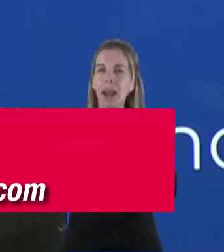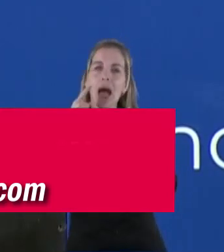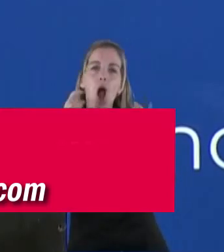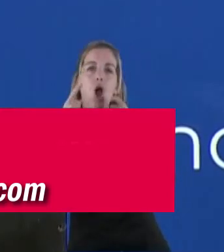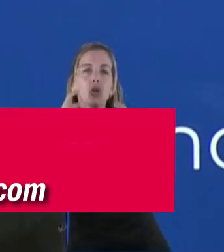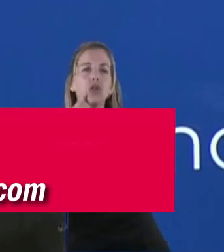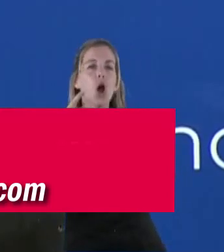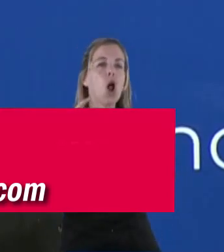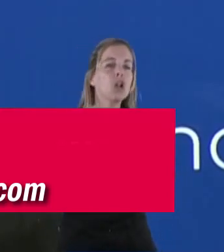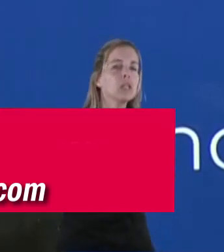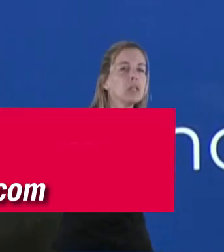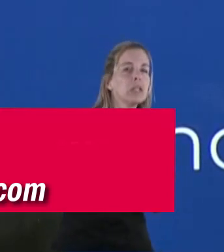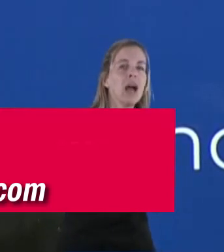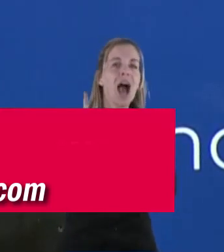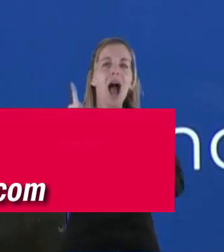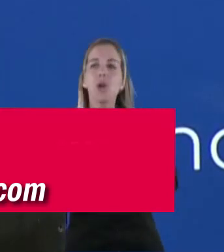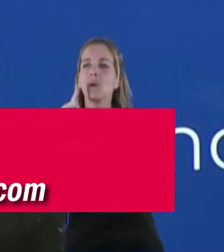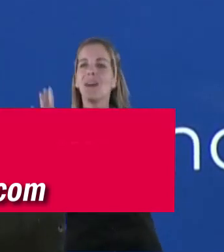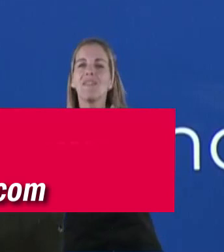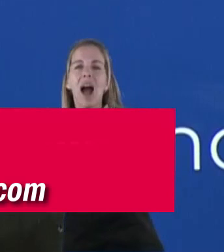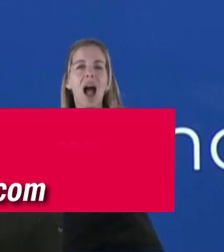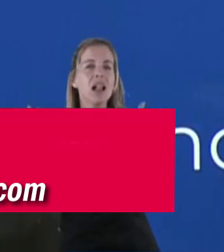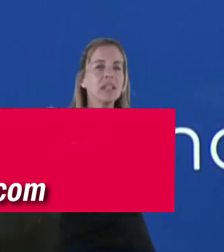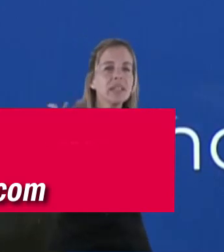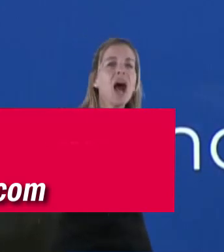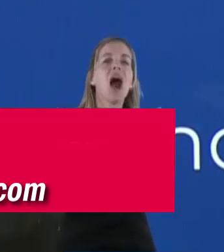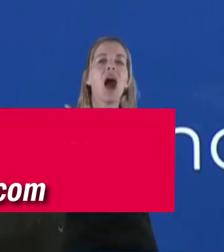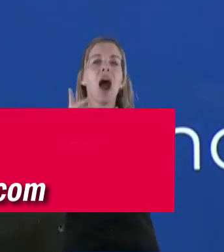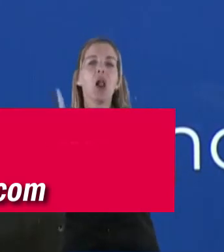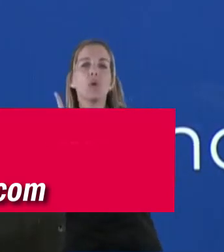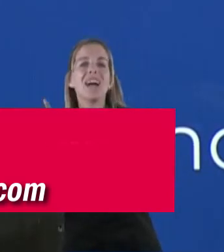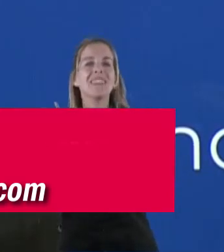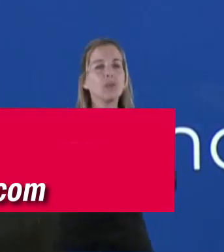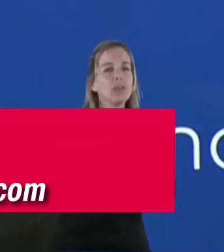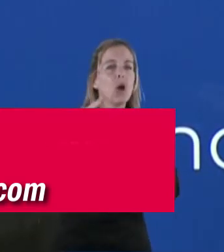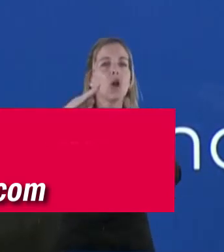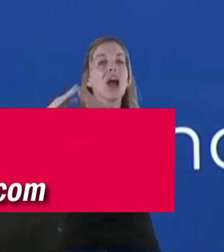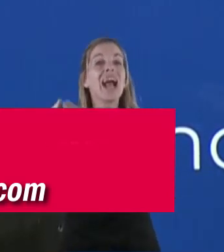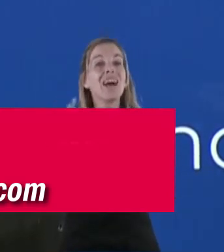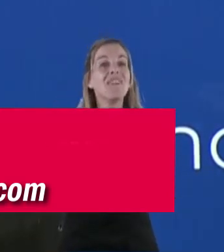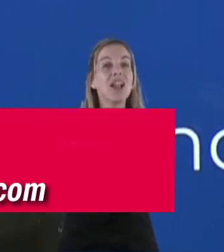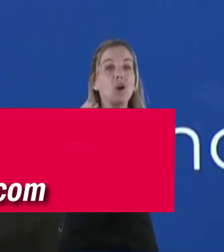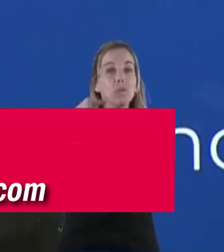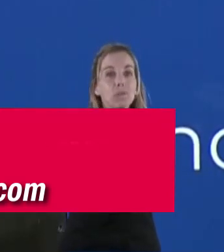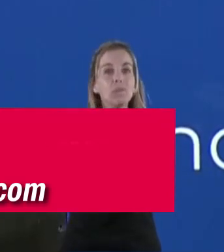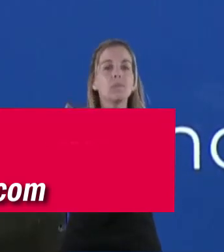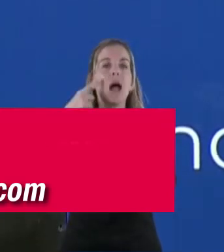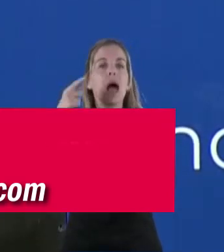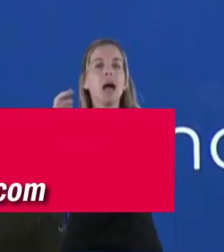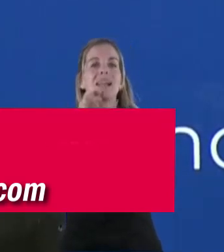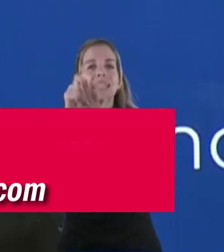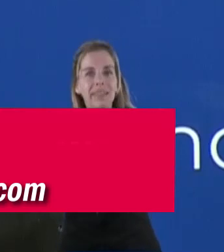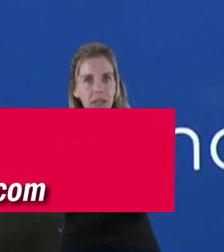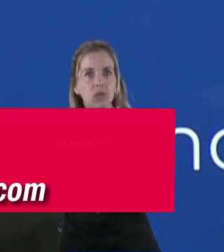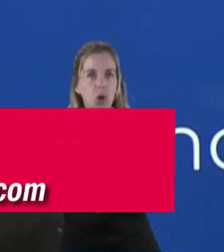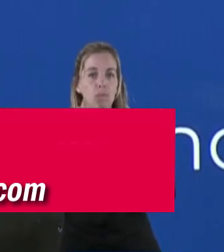o recuperación, donde justamente atendemos esos casos de viviendas que hayan quedado pendientes. Próximamente les vamos a repartir